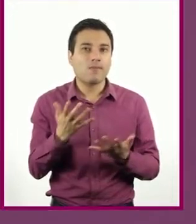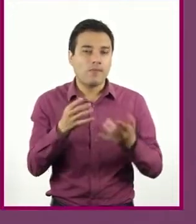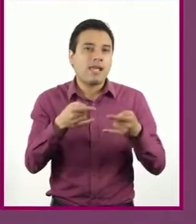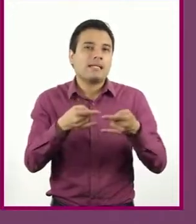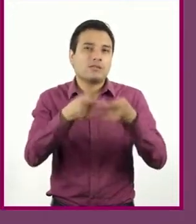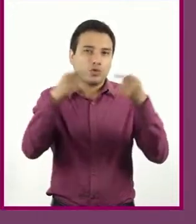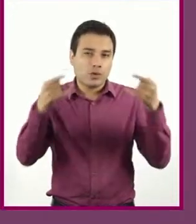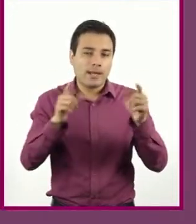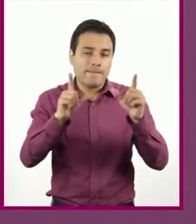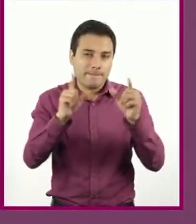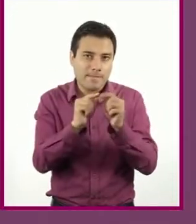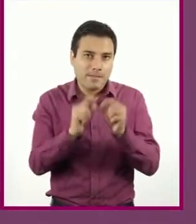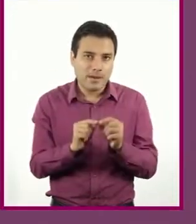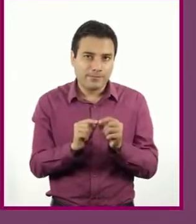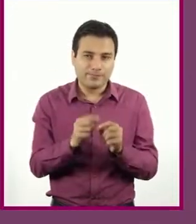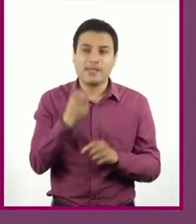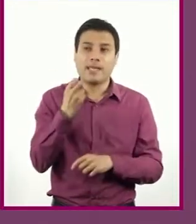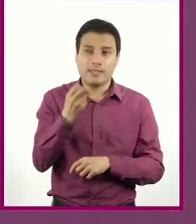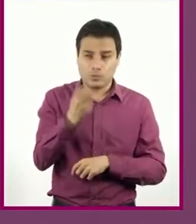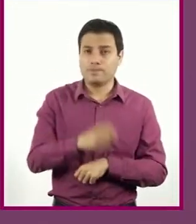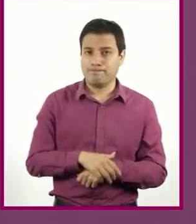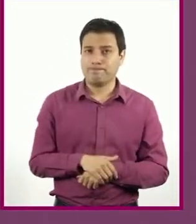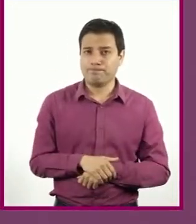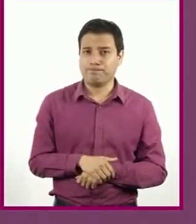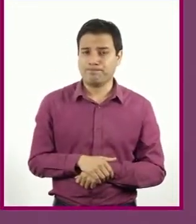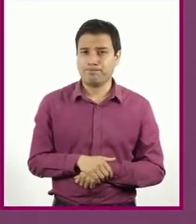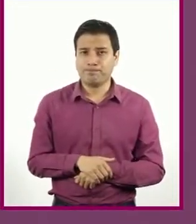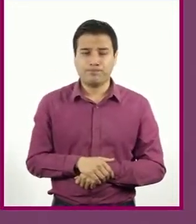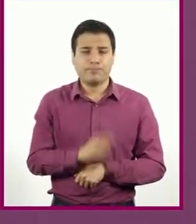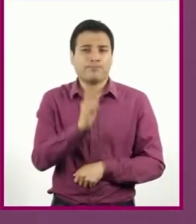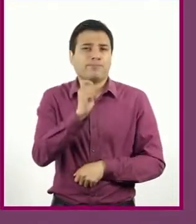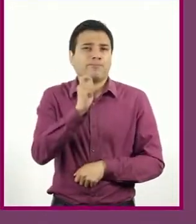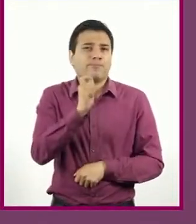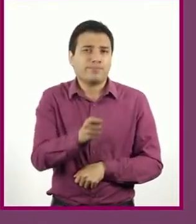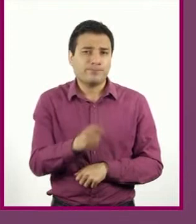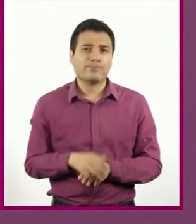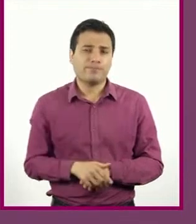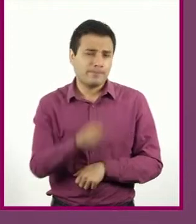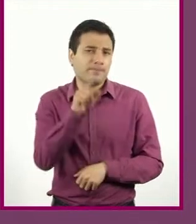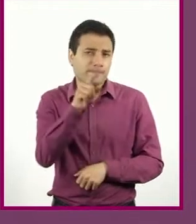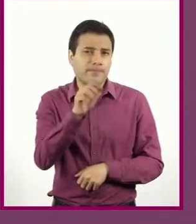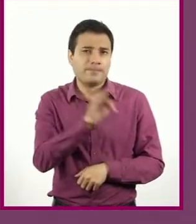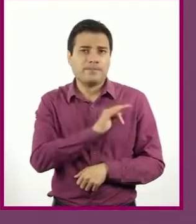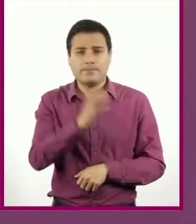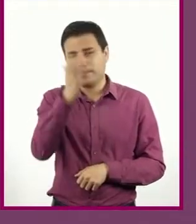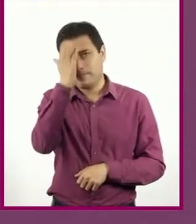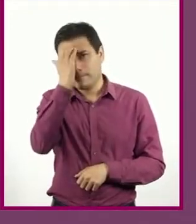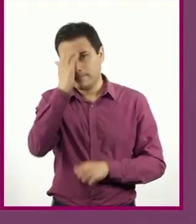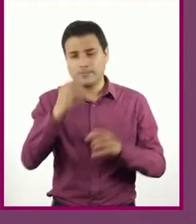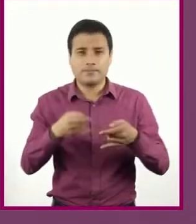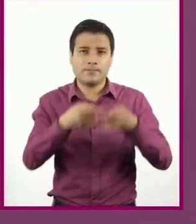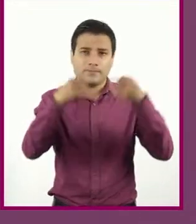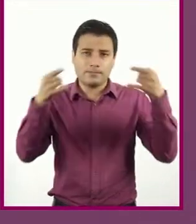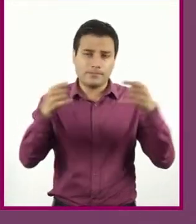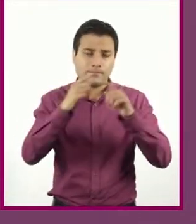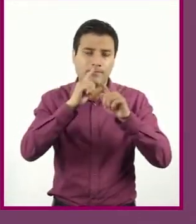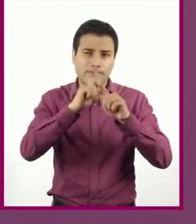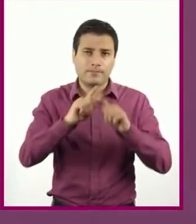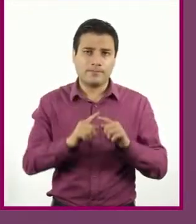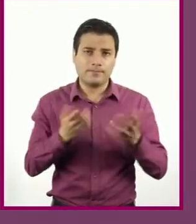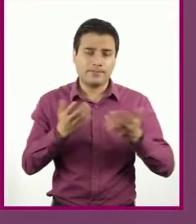históricos? A eso y más. Es una forma de acercarnos a diversas narraciones que pueden tener distintas